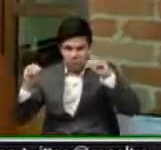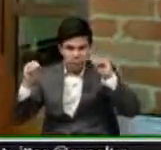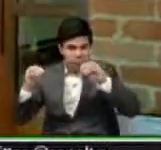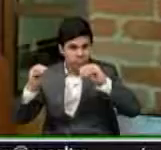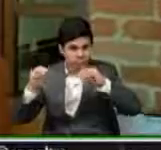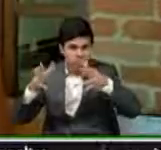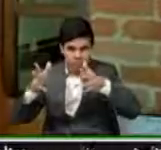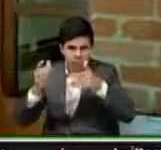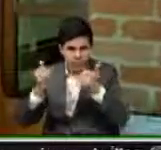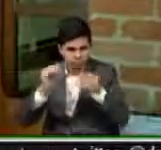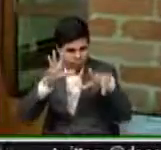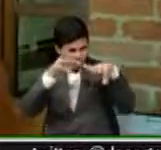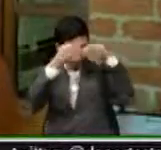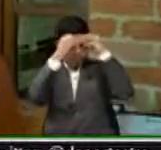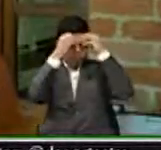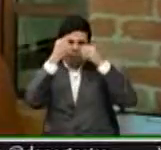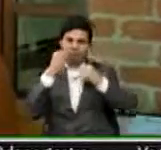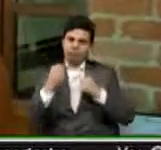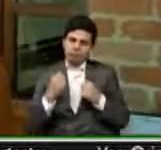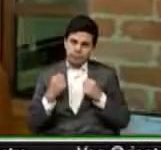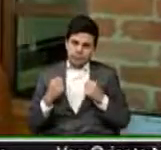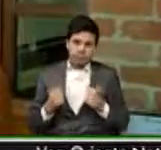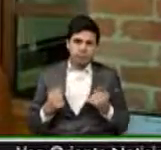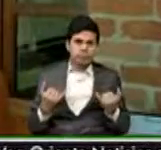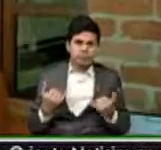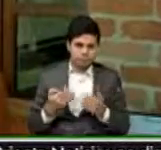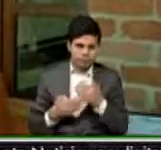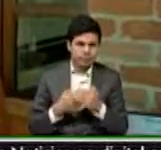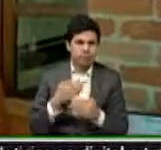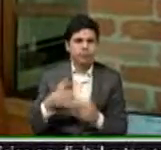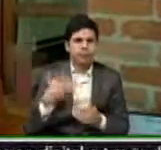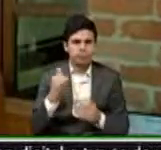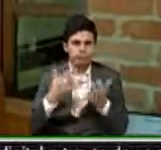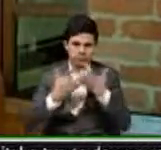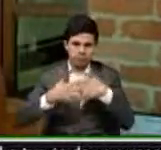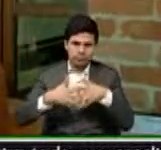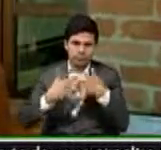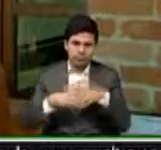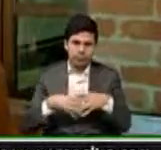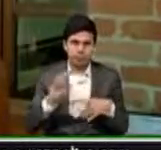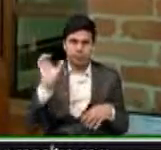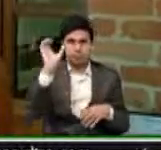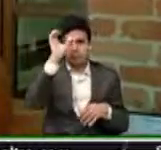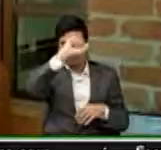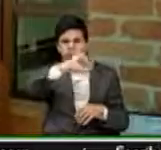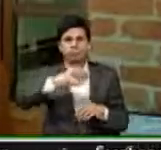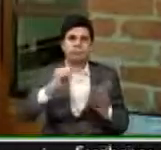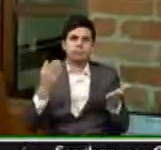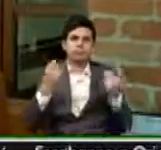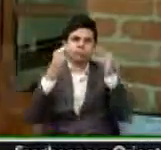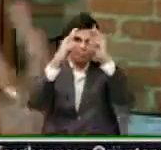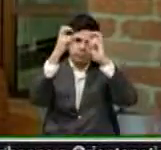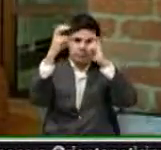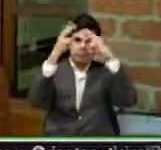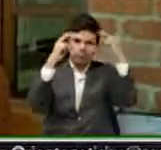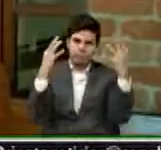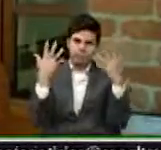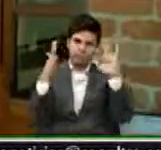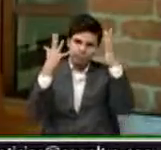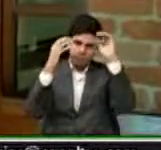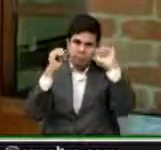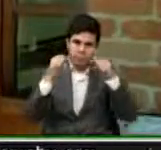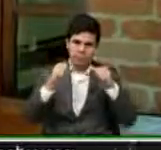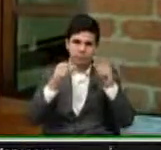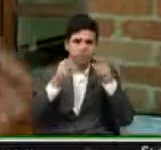ya, en este momento ya se está realizando ese proceso de realización. Entonces esto quiere decir que el festival no solamente